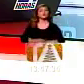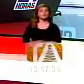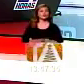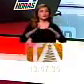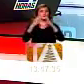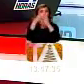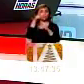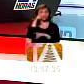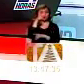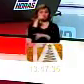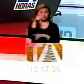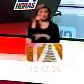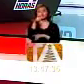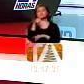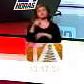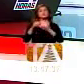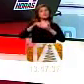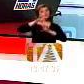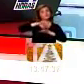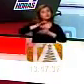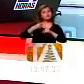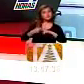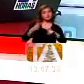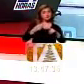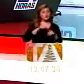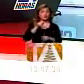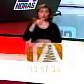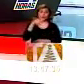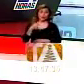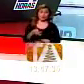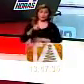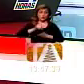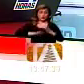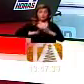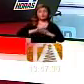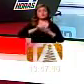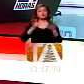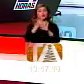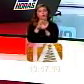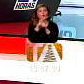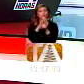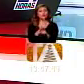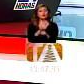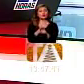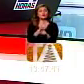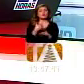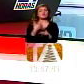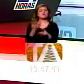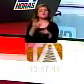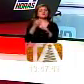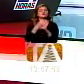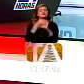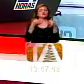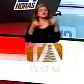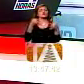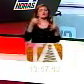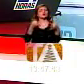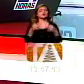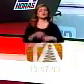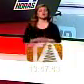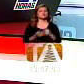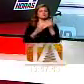Según la Comisión de Fiscalización de la Asamblea, se han detectado varios incumplimientos en un contrato para la protección de los bienes de la función judicial. El